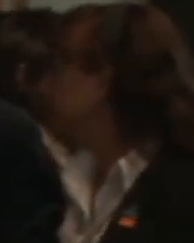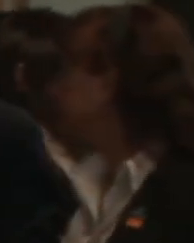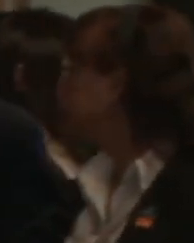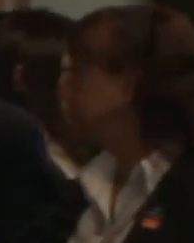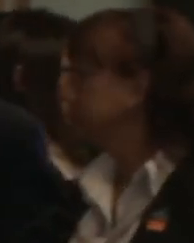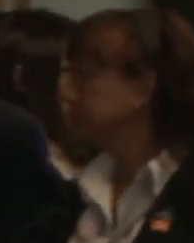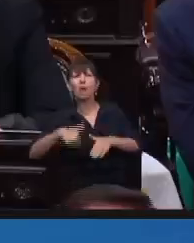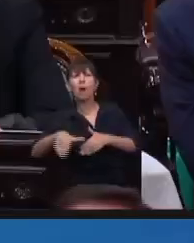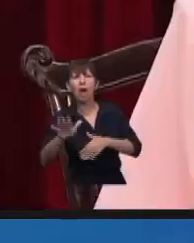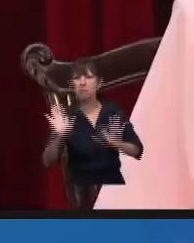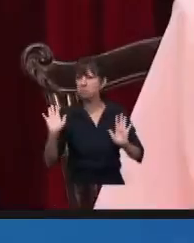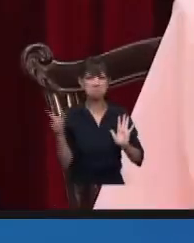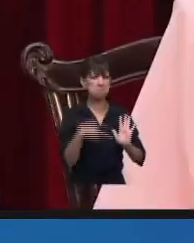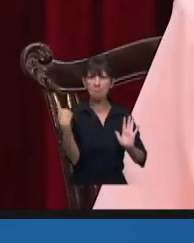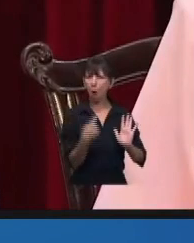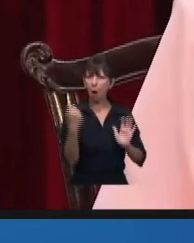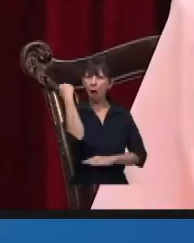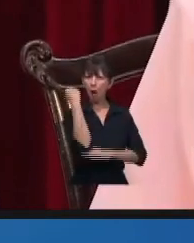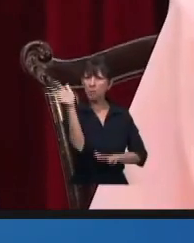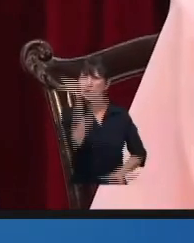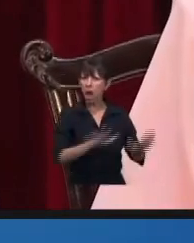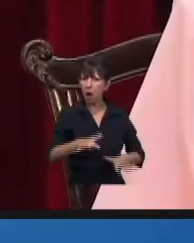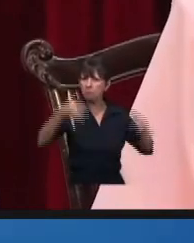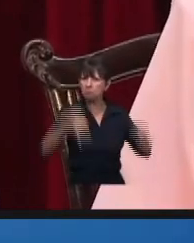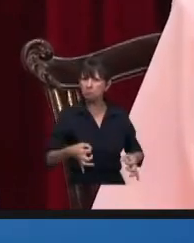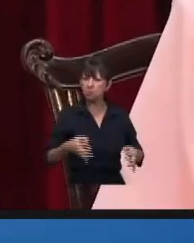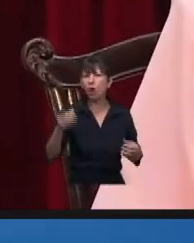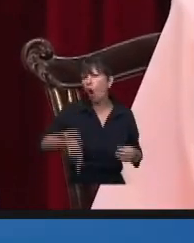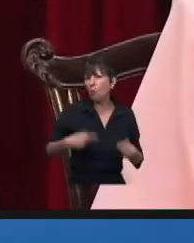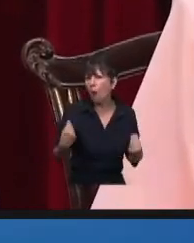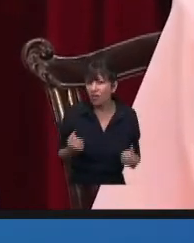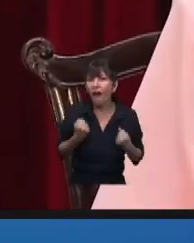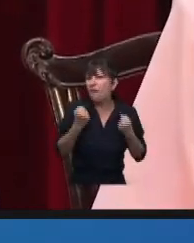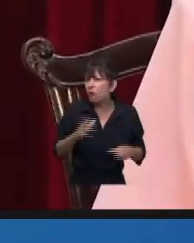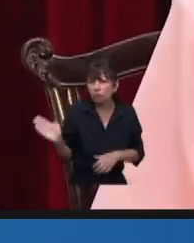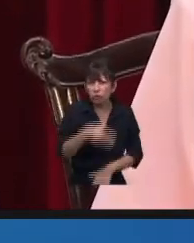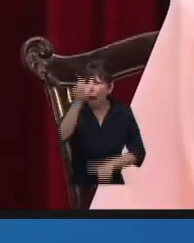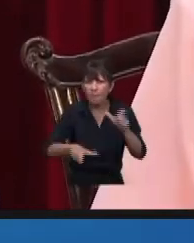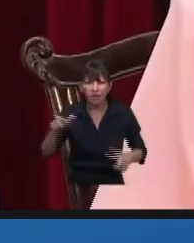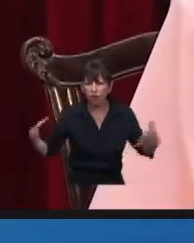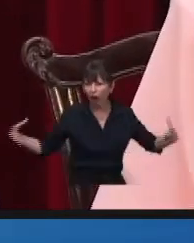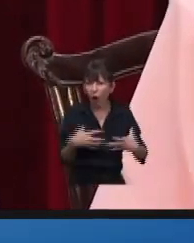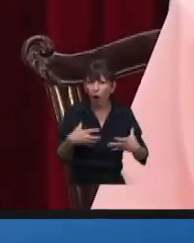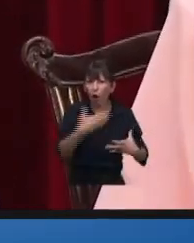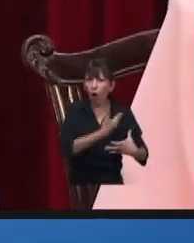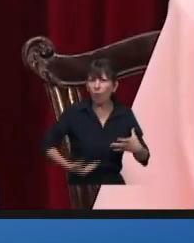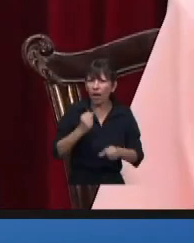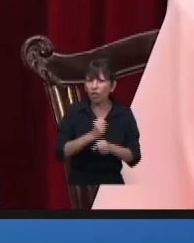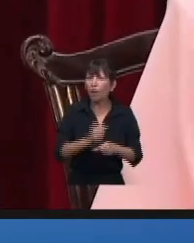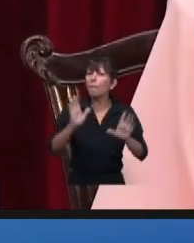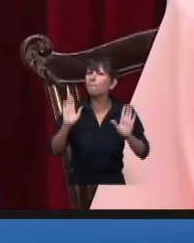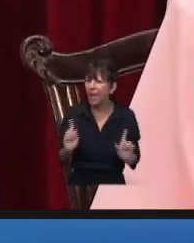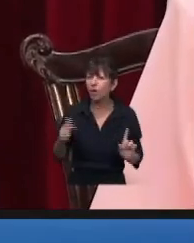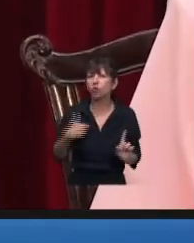en los oídos de nuestro pueblo qué cosas se hicieron y qué cosas todavía adeudamos. Y el presidente fue muy equilibrado